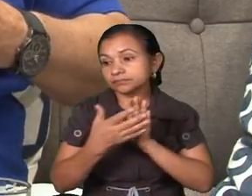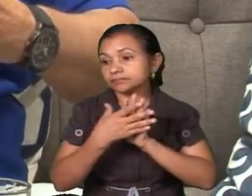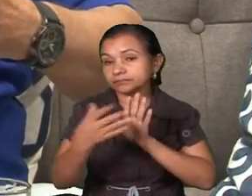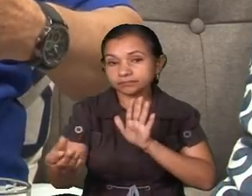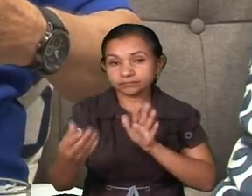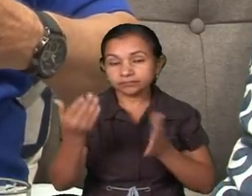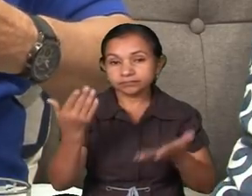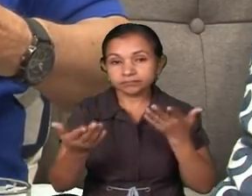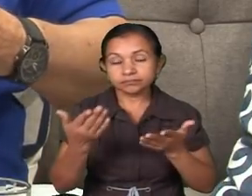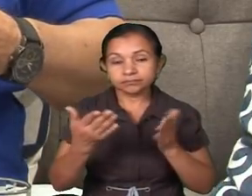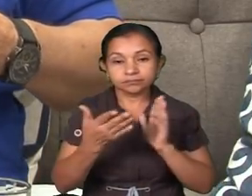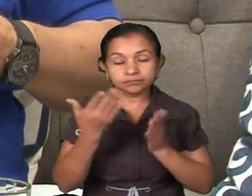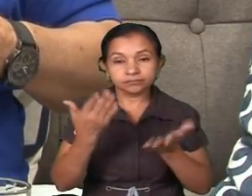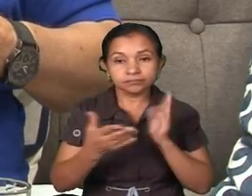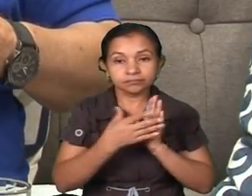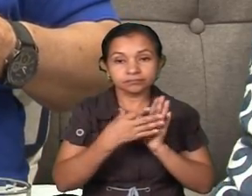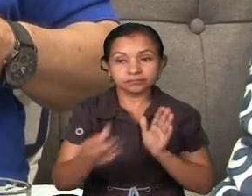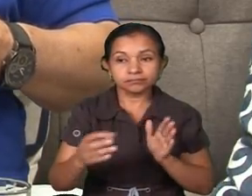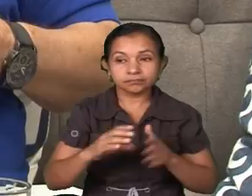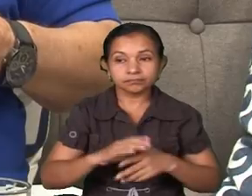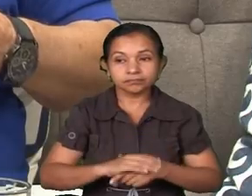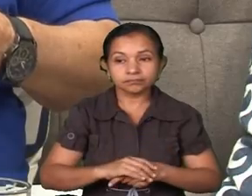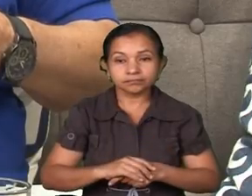y trate de imitarlo.